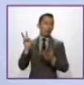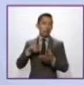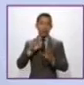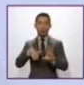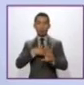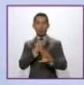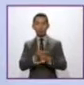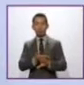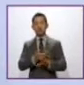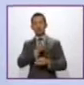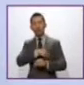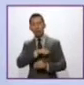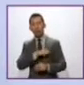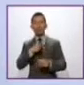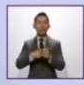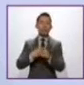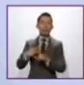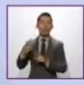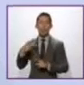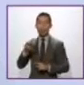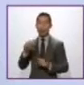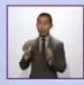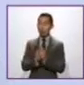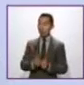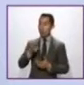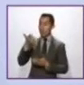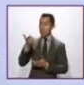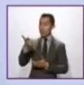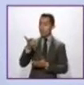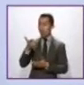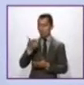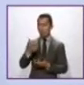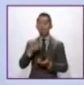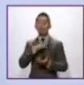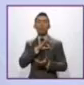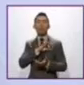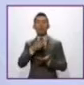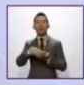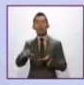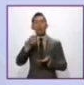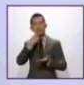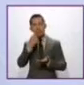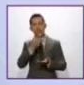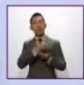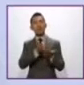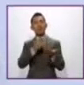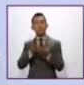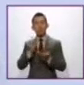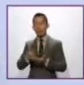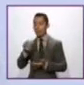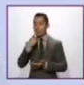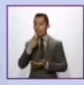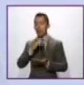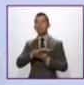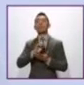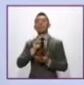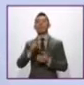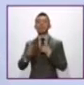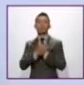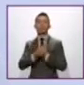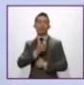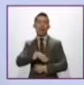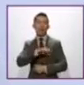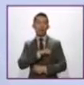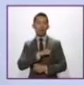salud. Pero ¿saben qué? Con dinero se compra medicina. Y esa medicina nos da una mejor salud. Con